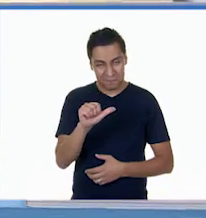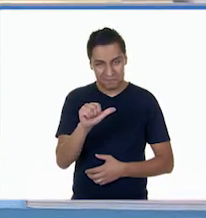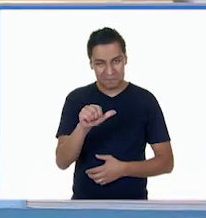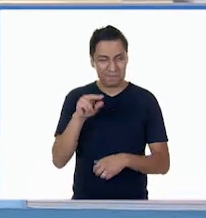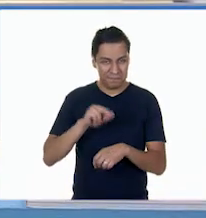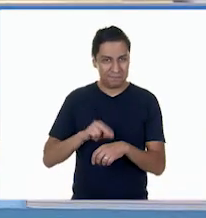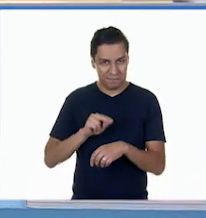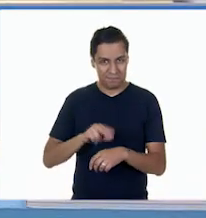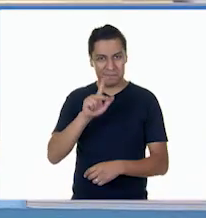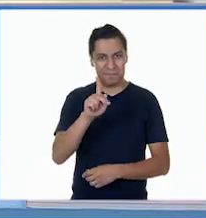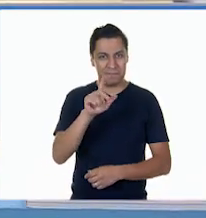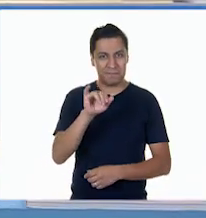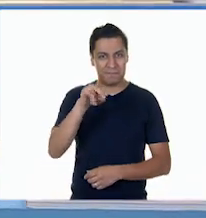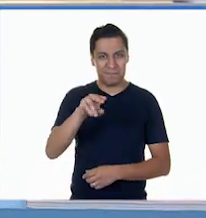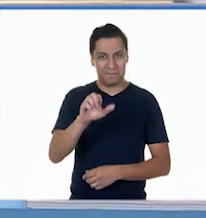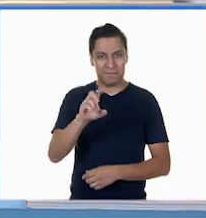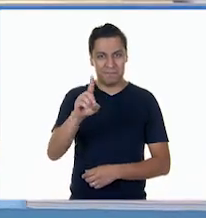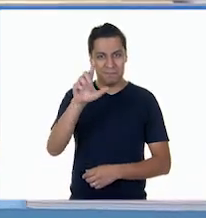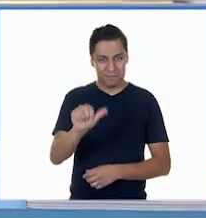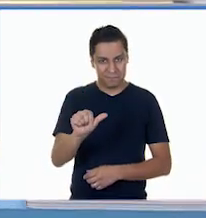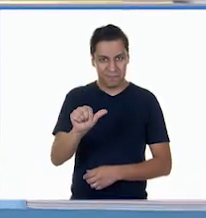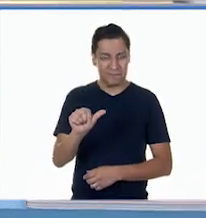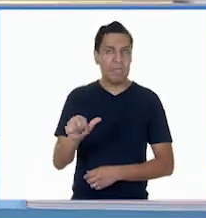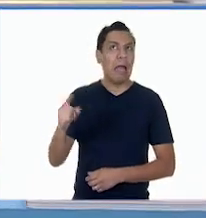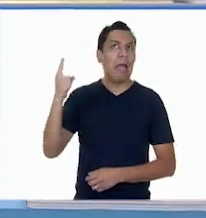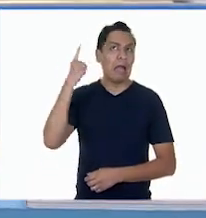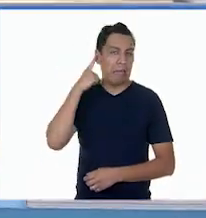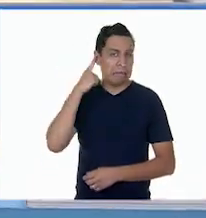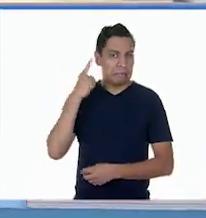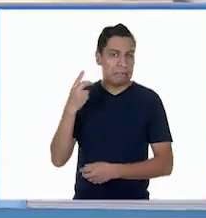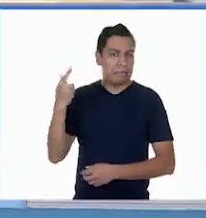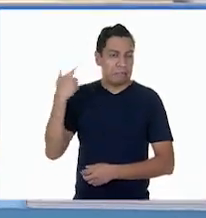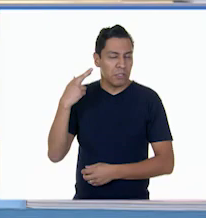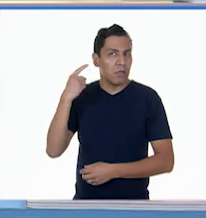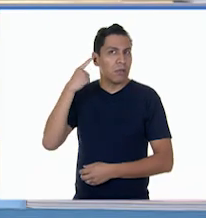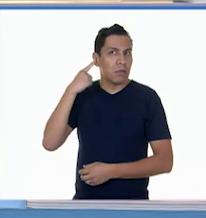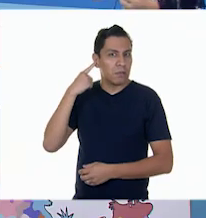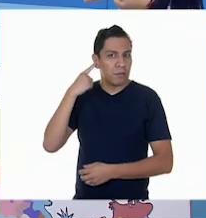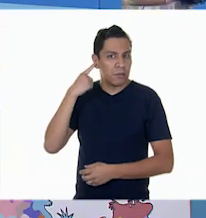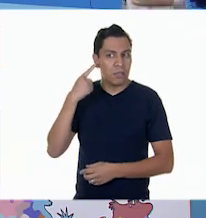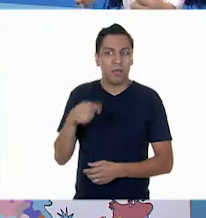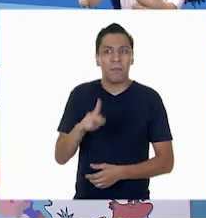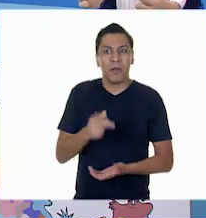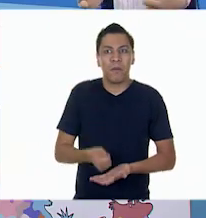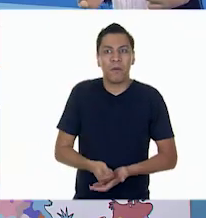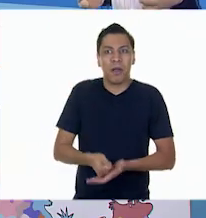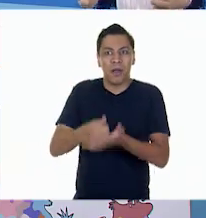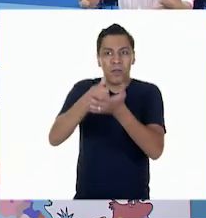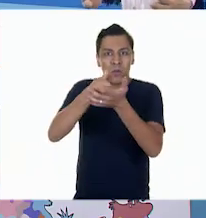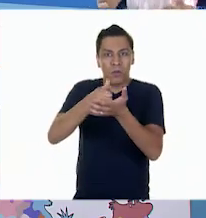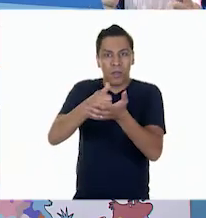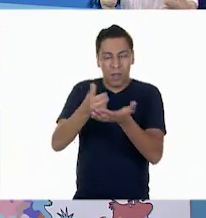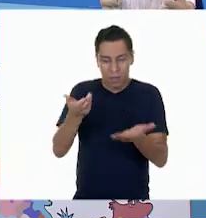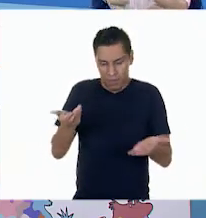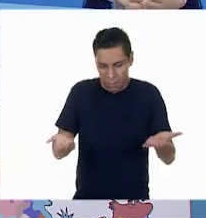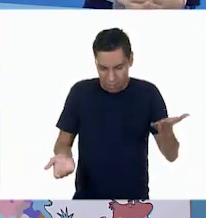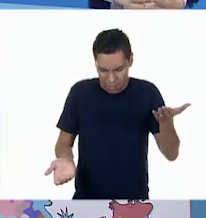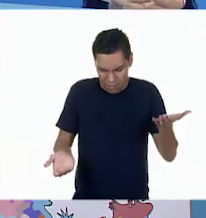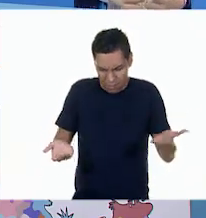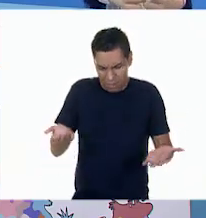de permitirnos recibir los sonidos, también tiene que ver con el equilibrio. ¡Wow! Sí.